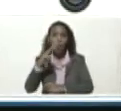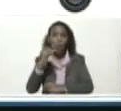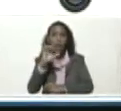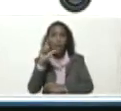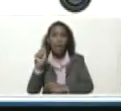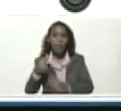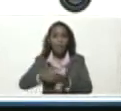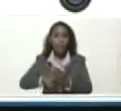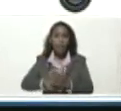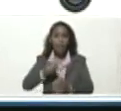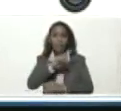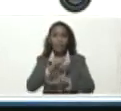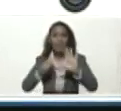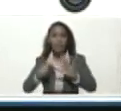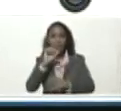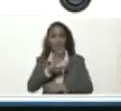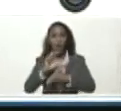cédula de identidad